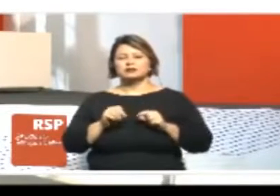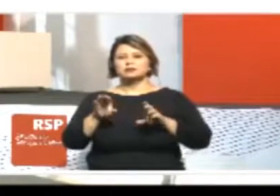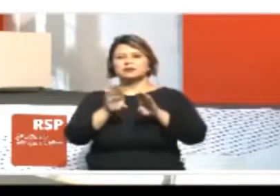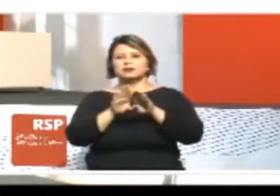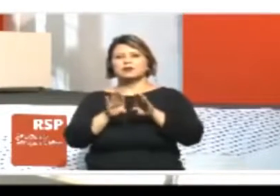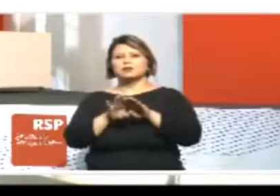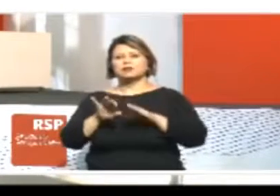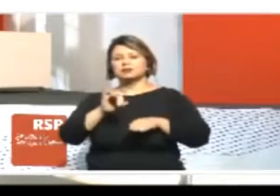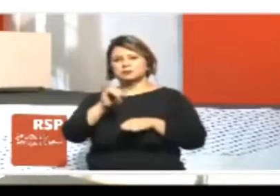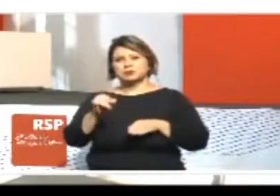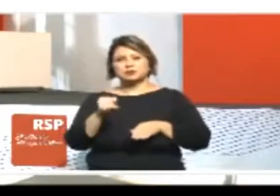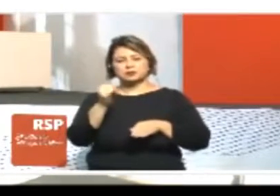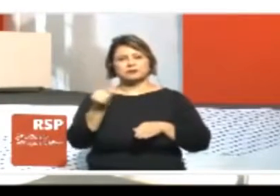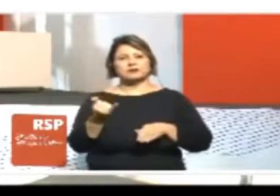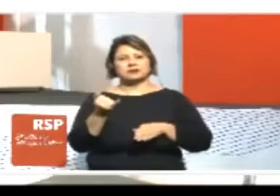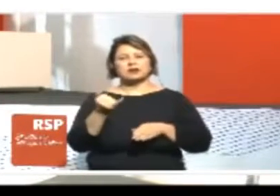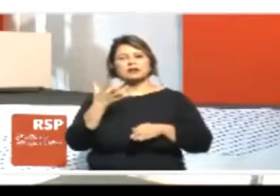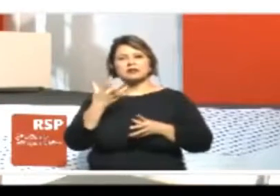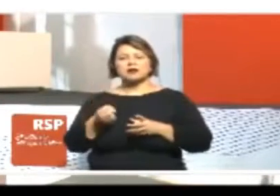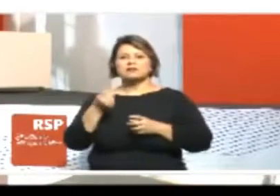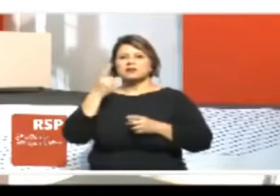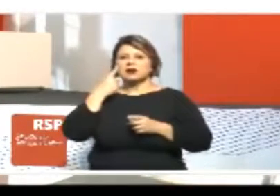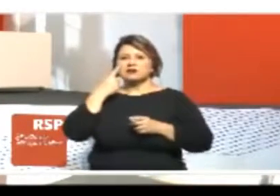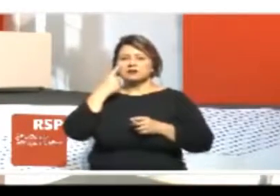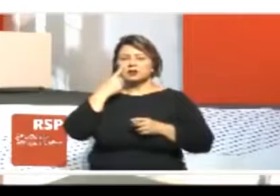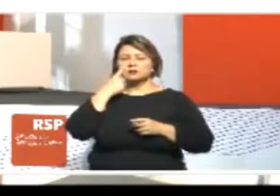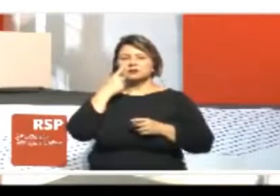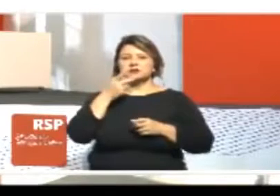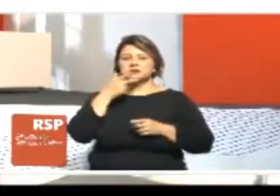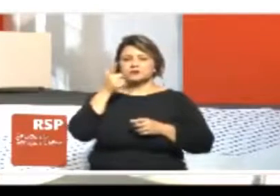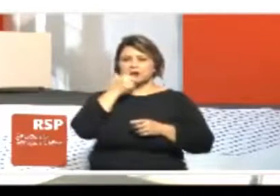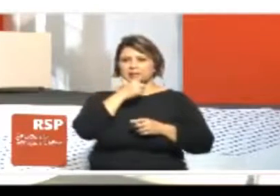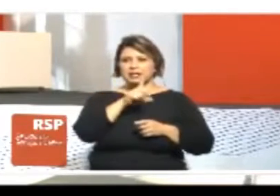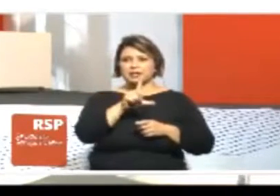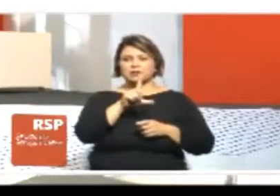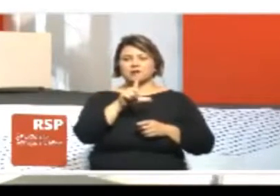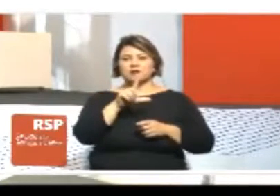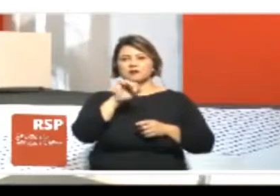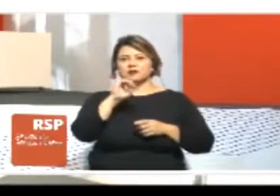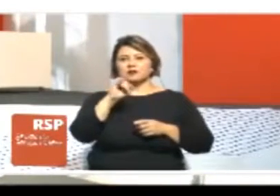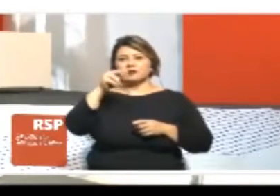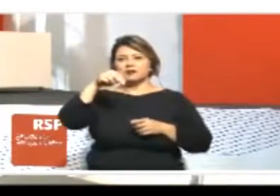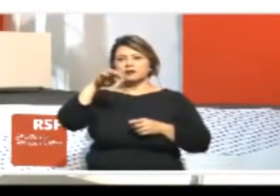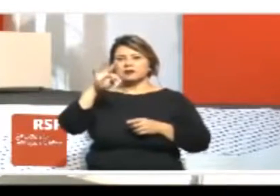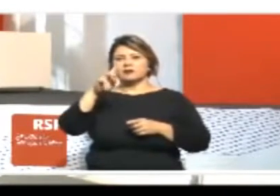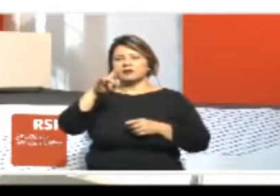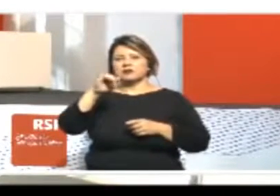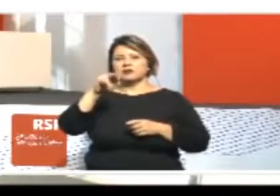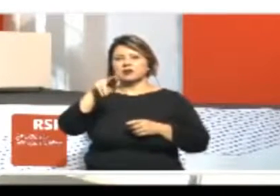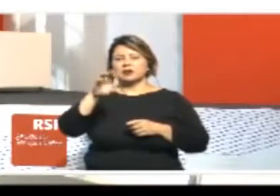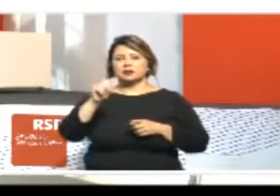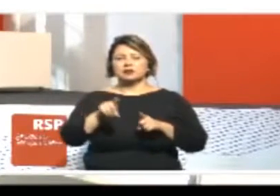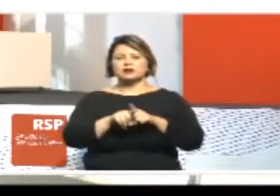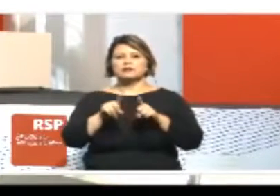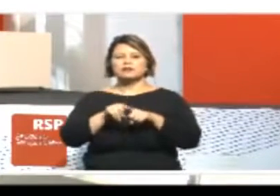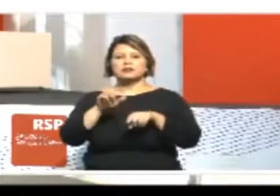ver, usted diría, bueno, ganó el interino, pero es que el interino es realmente el que sacó las mejores calificaciones en los